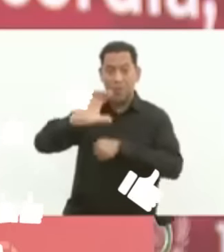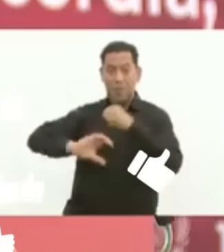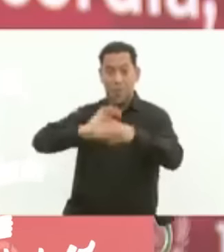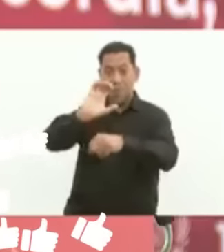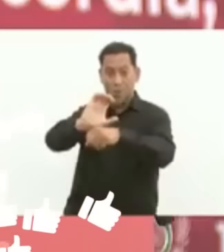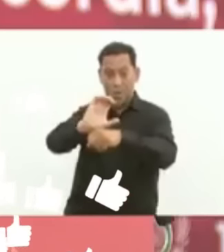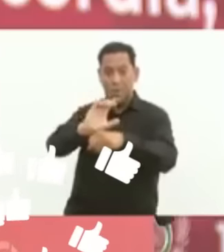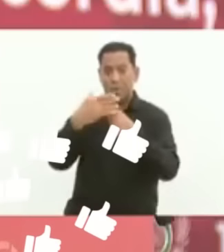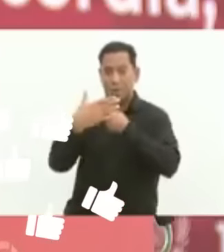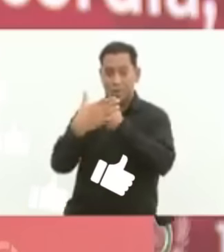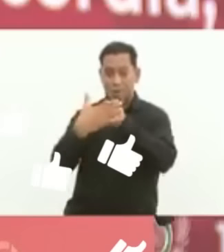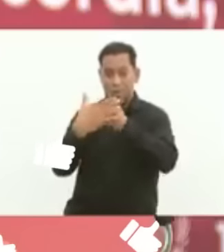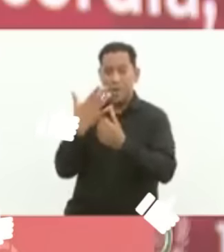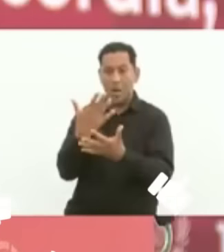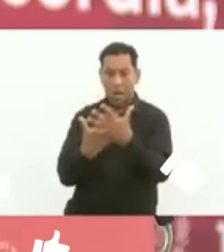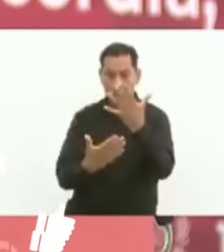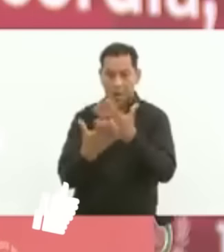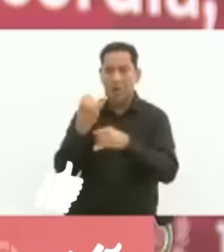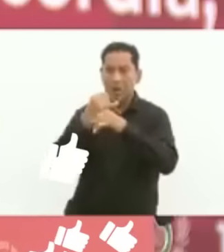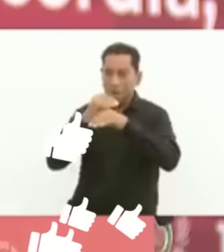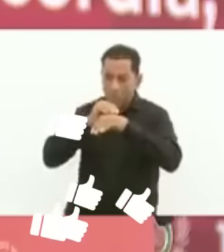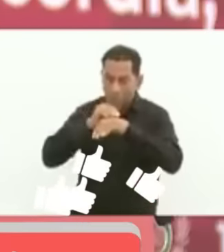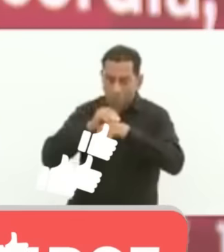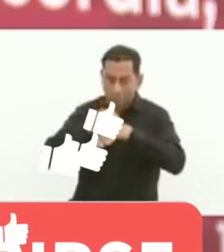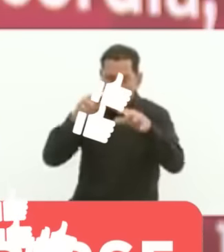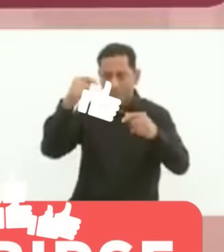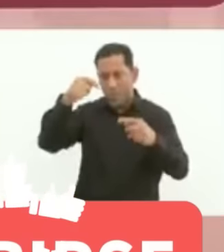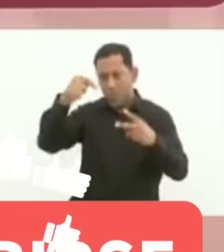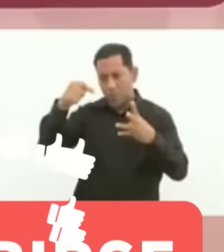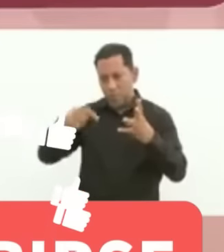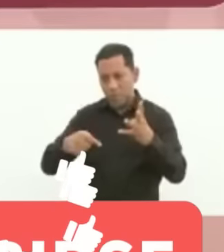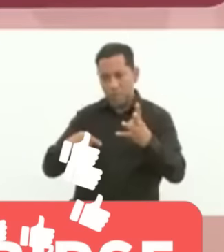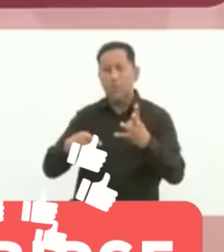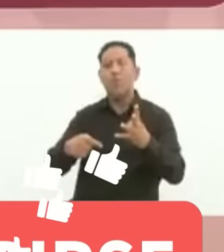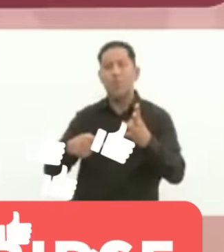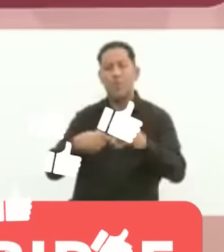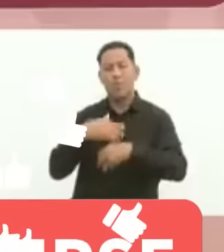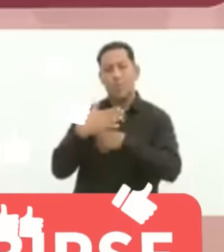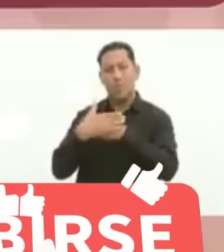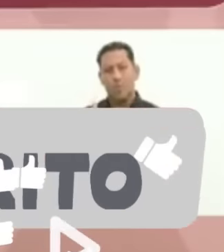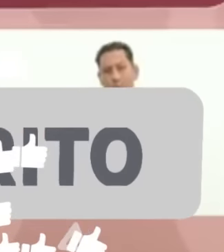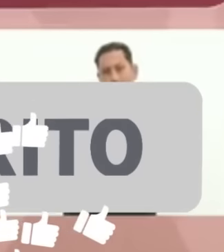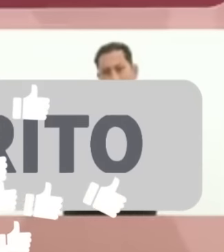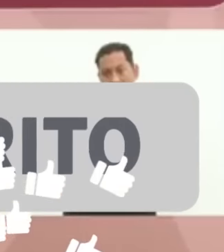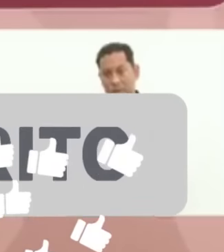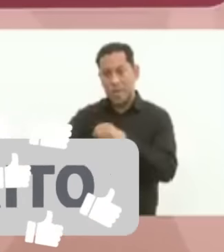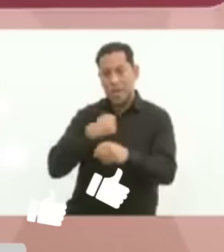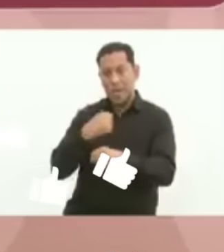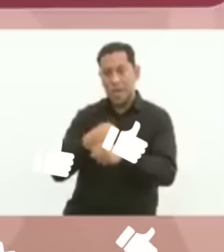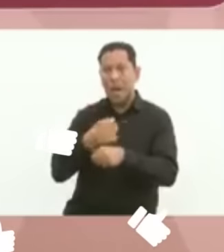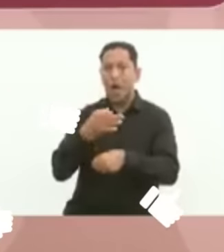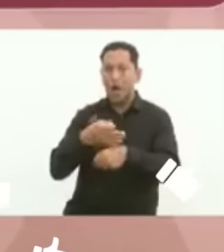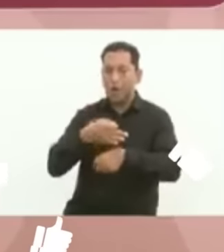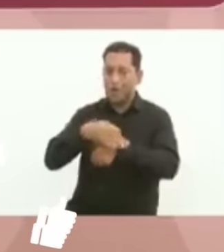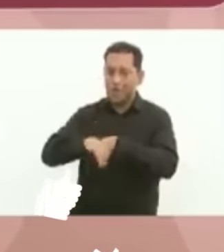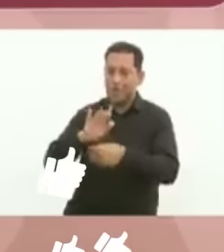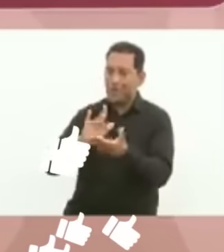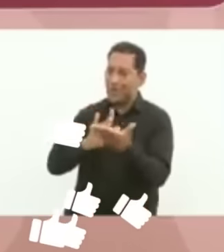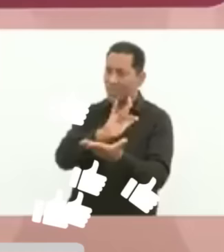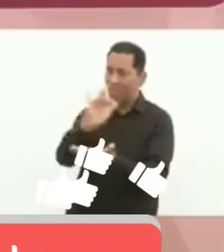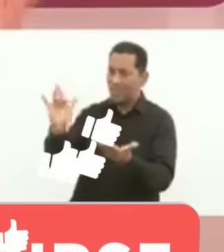y vamos a hacer a informar de todos los proyectos que vienen para los próximos 6 años por lo pronto Muchas